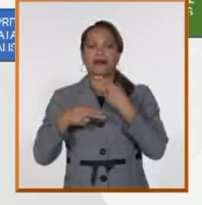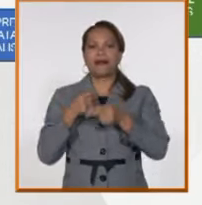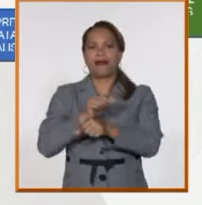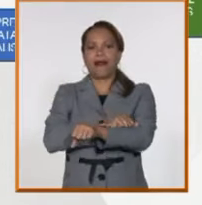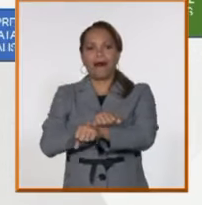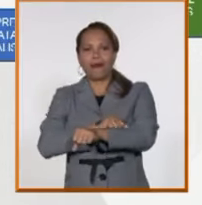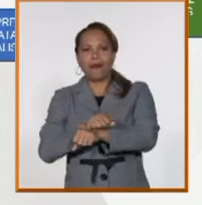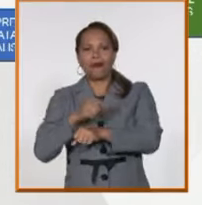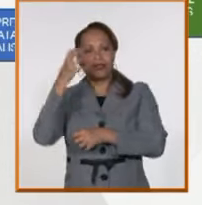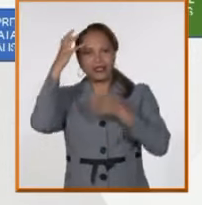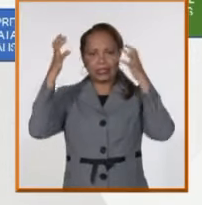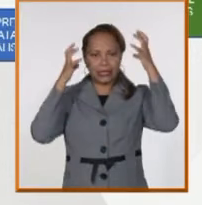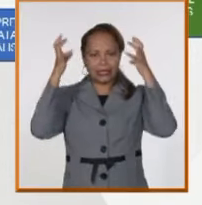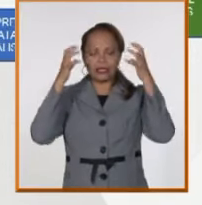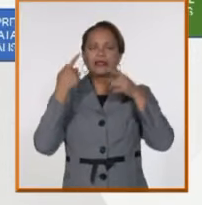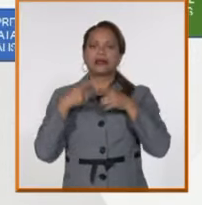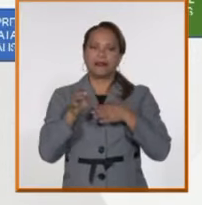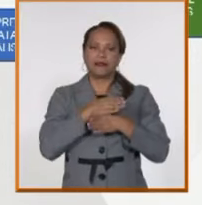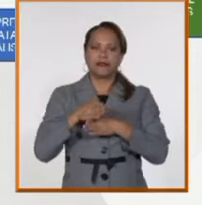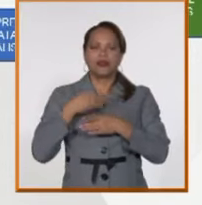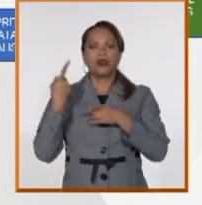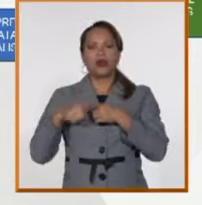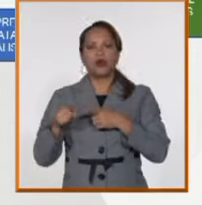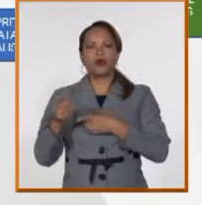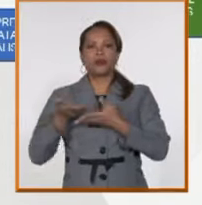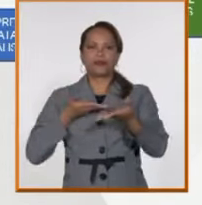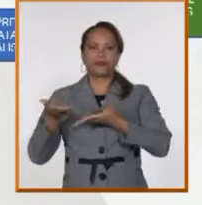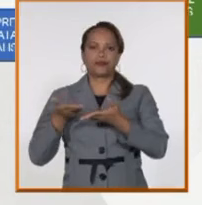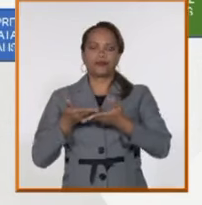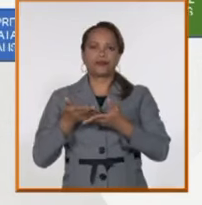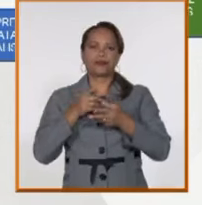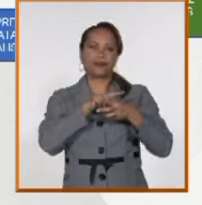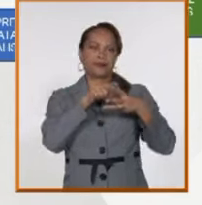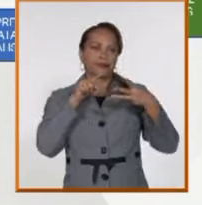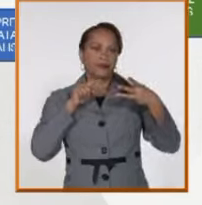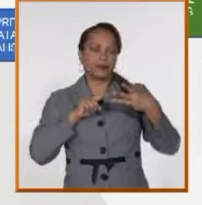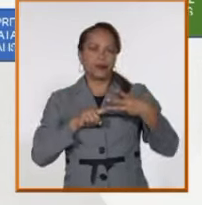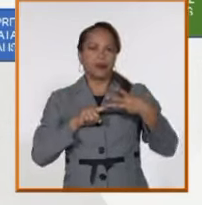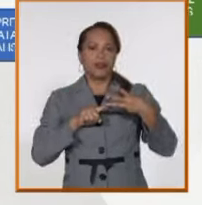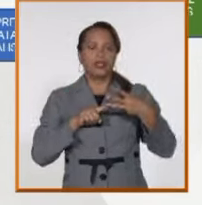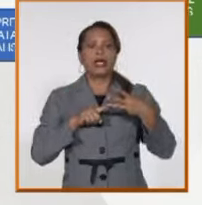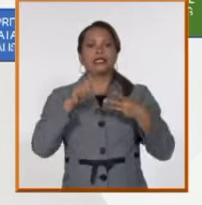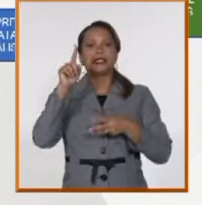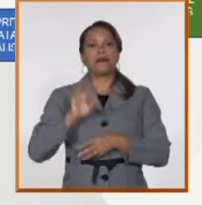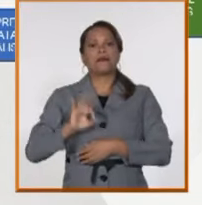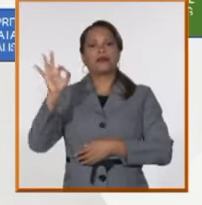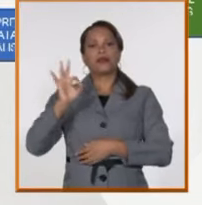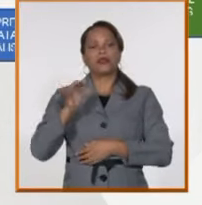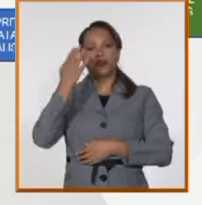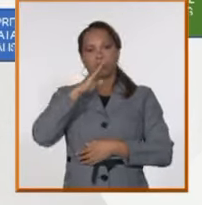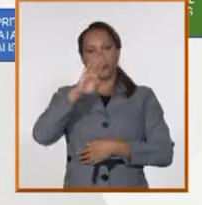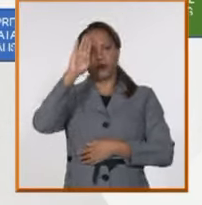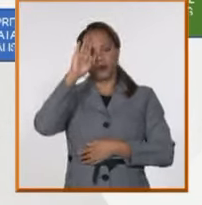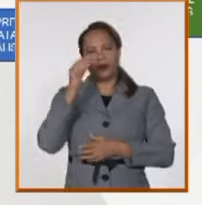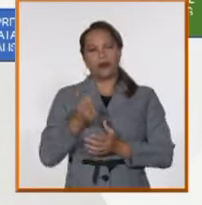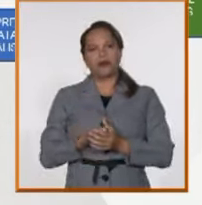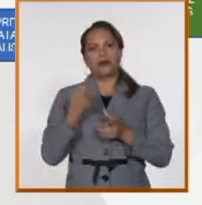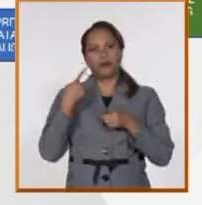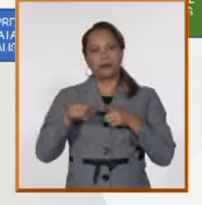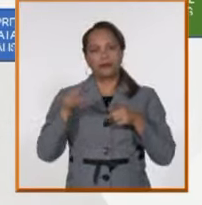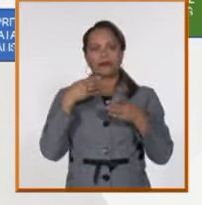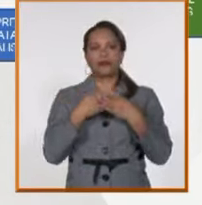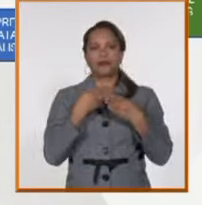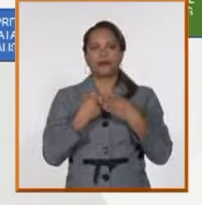de la comercializadora y bueno una sociedad mercantil 100% cubana que es la que representa